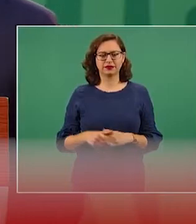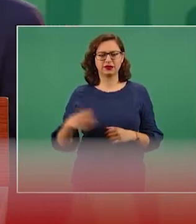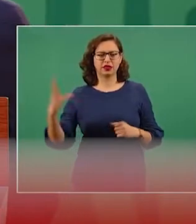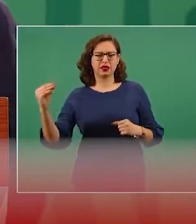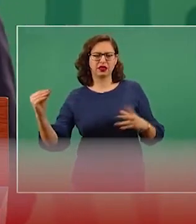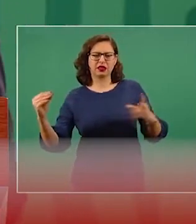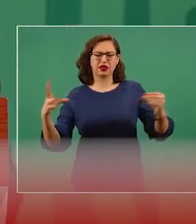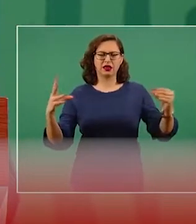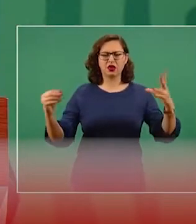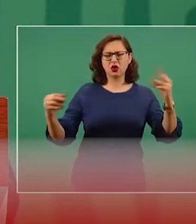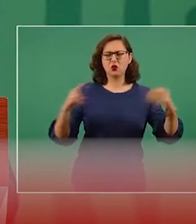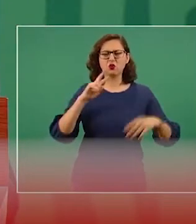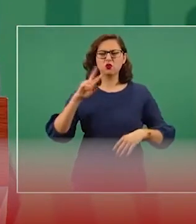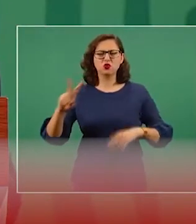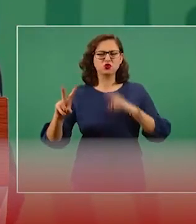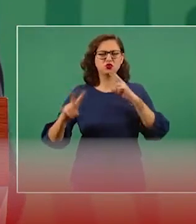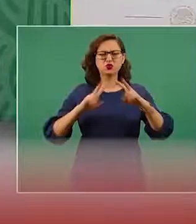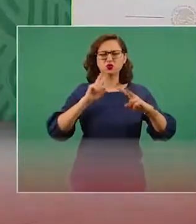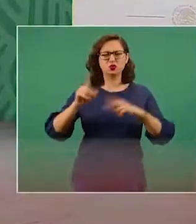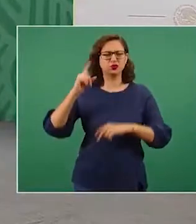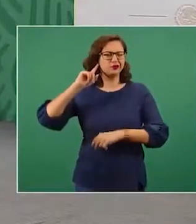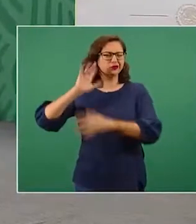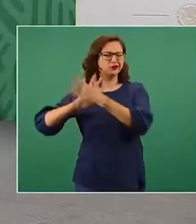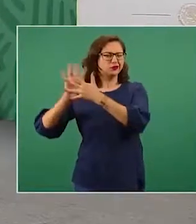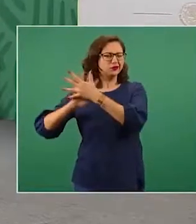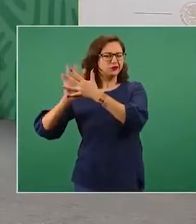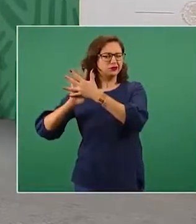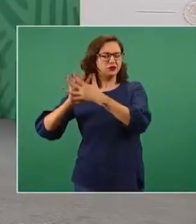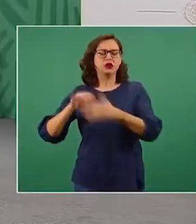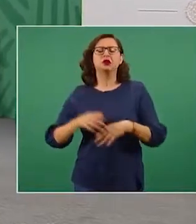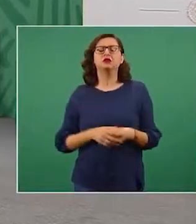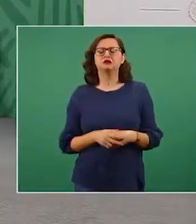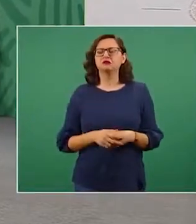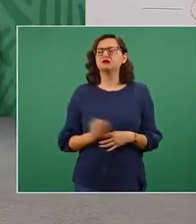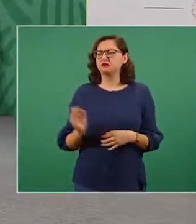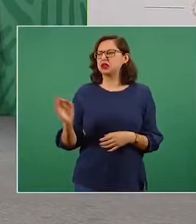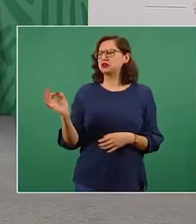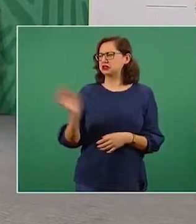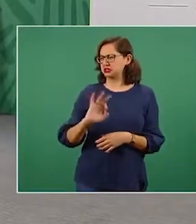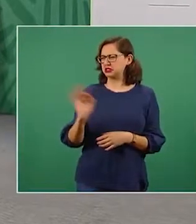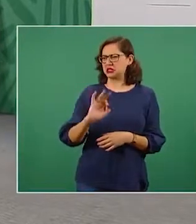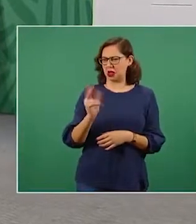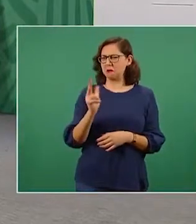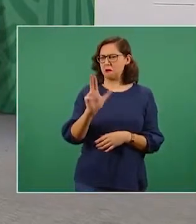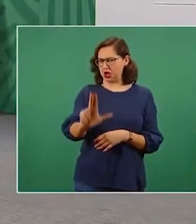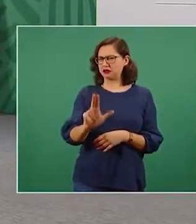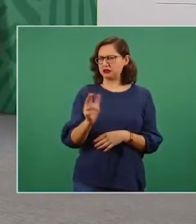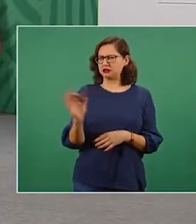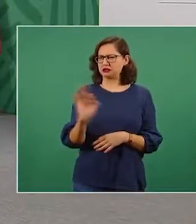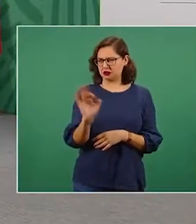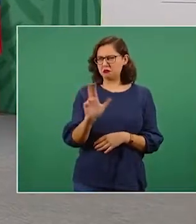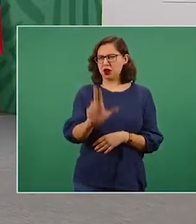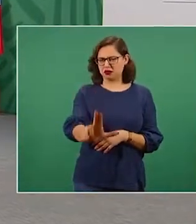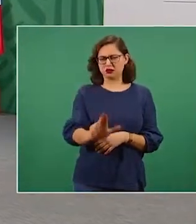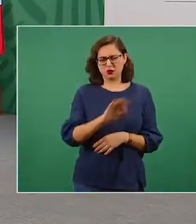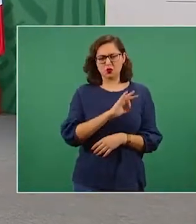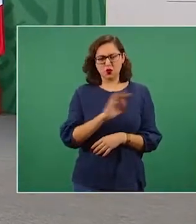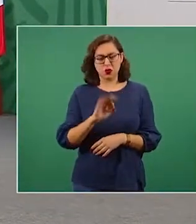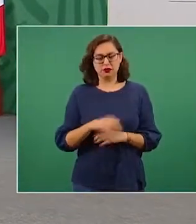Puede ser el martes, que es el pulso de la salud. El pulso de la salud. ¿Eh?